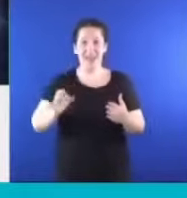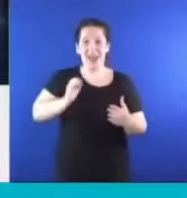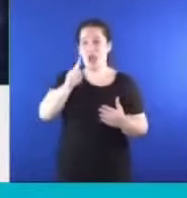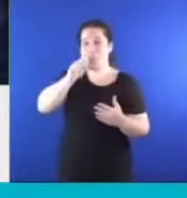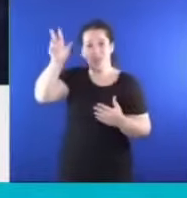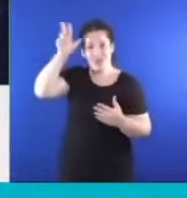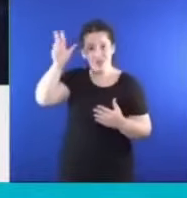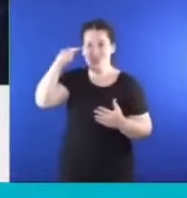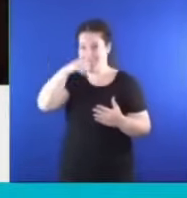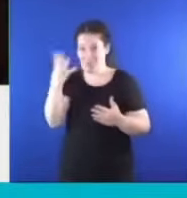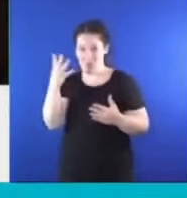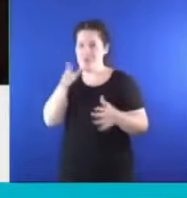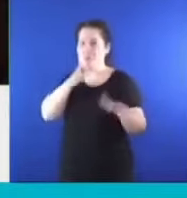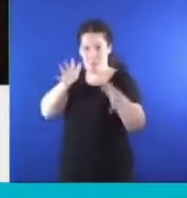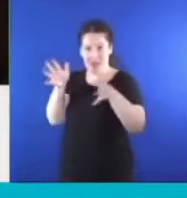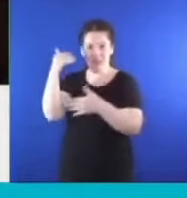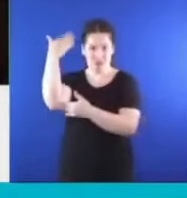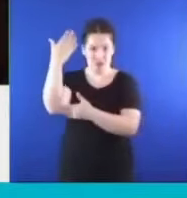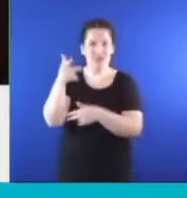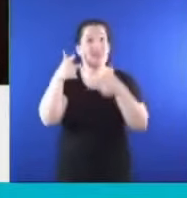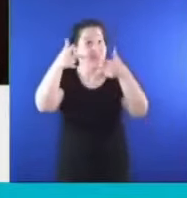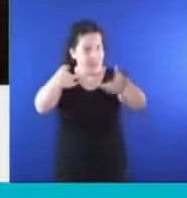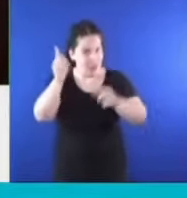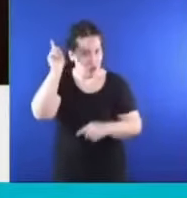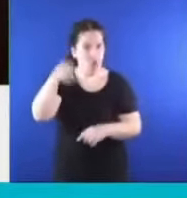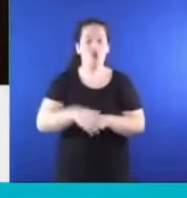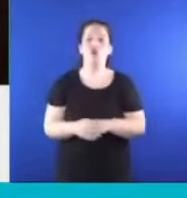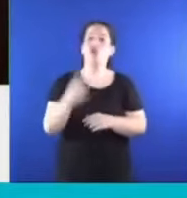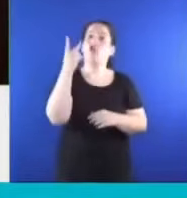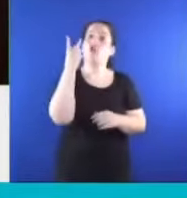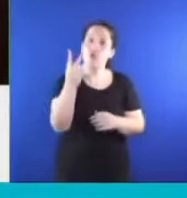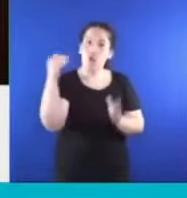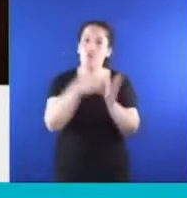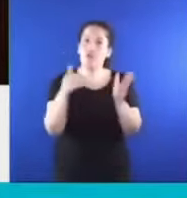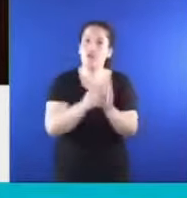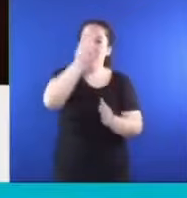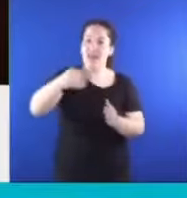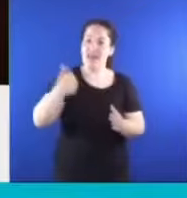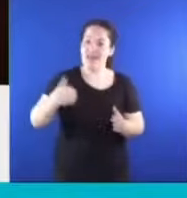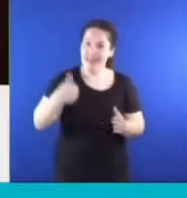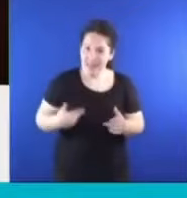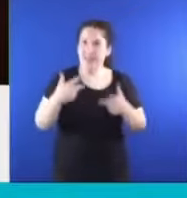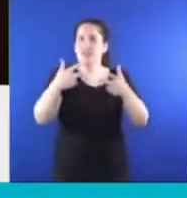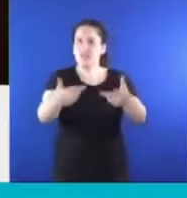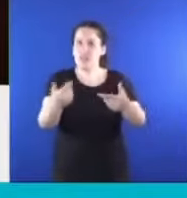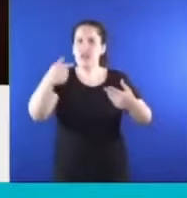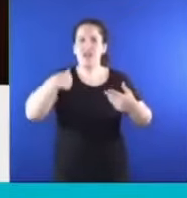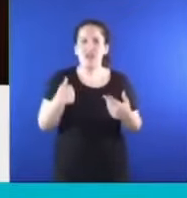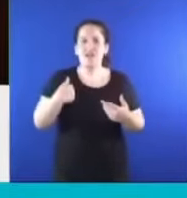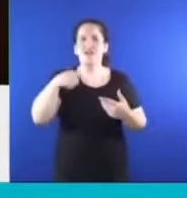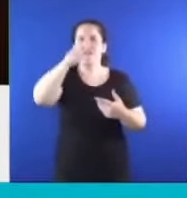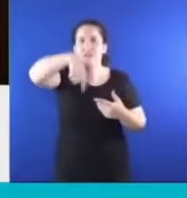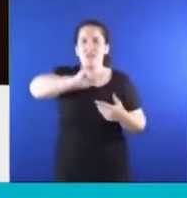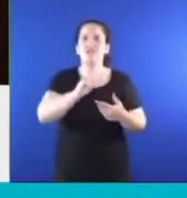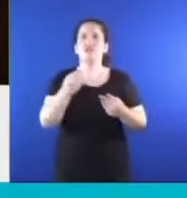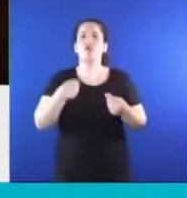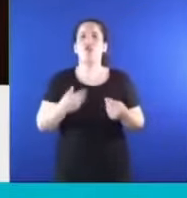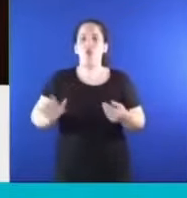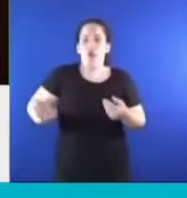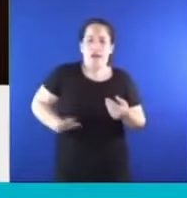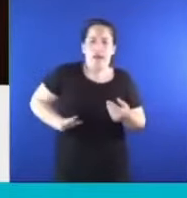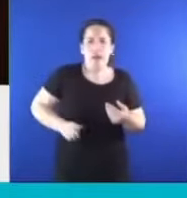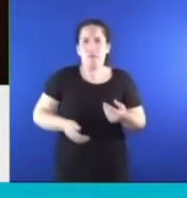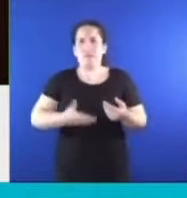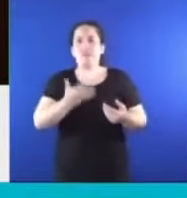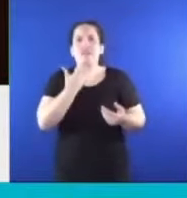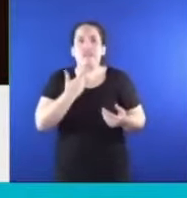en 1874. Dijo Nicolás Avellaneda: hay 2 millones de argentinos que economizarán hasta sobre su hambre y